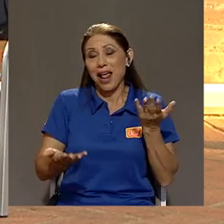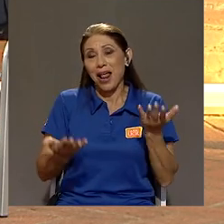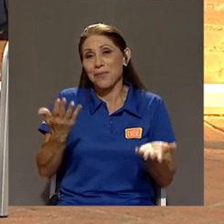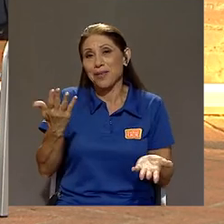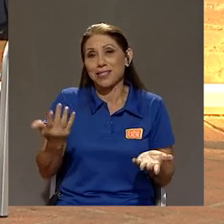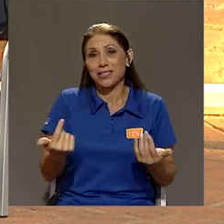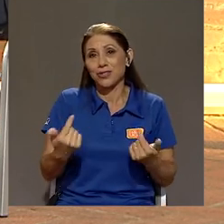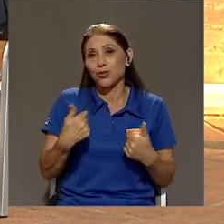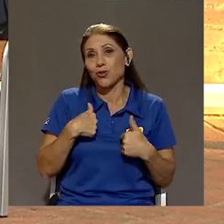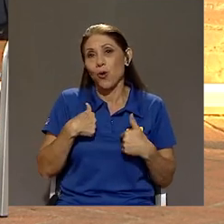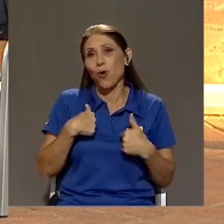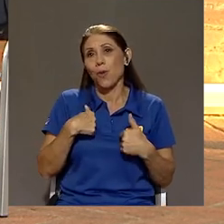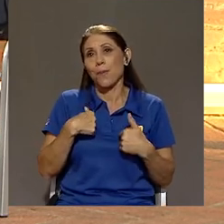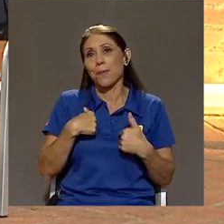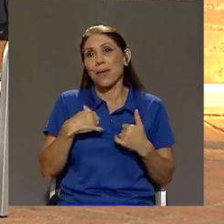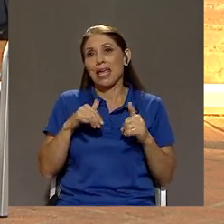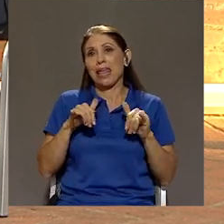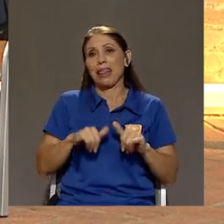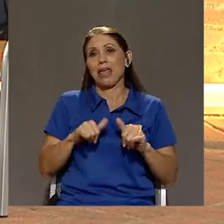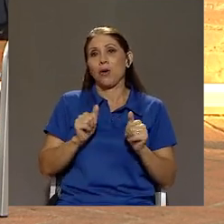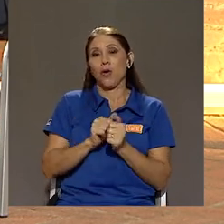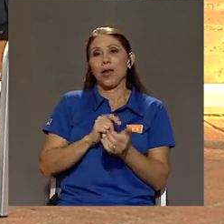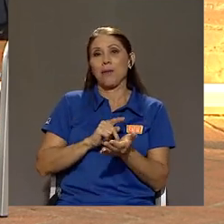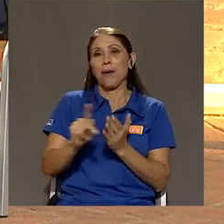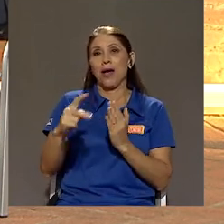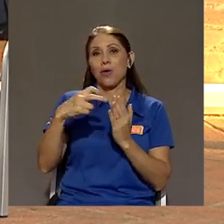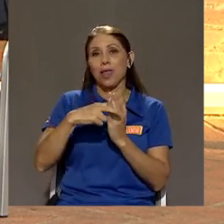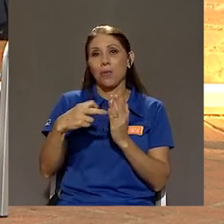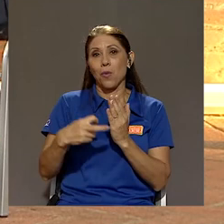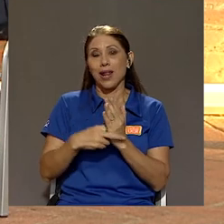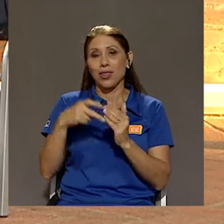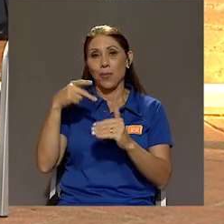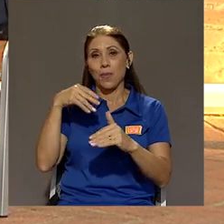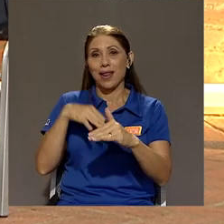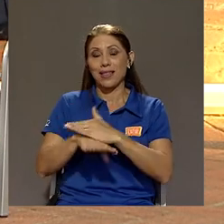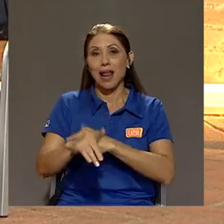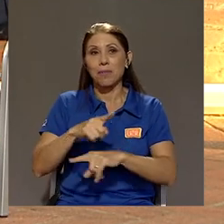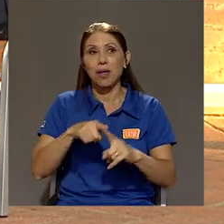Tal vez me quedé en el pago del boleto